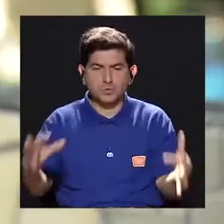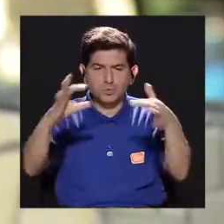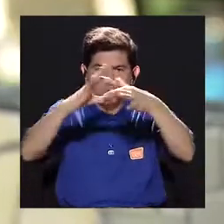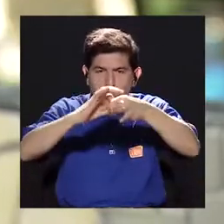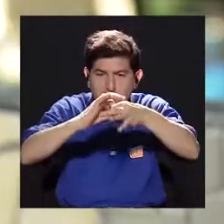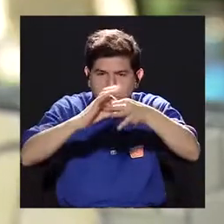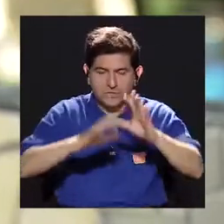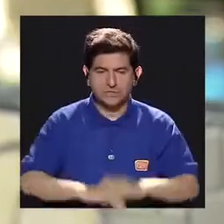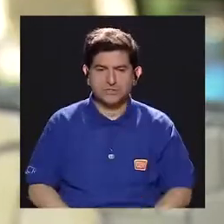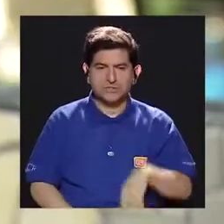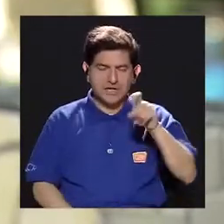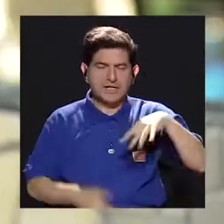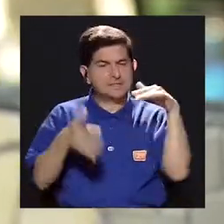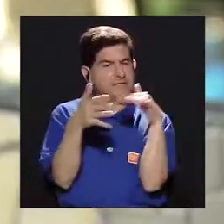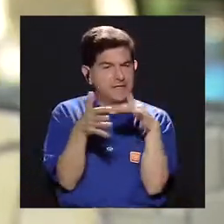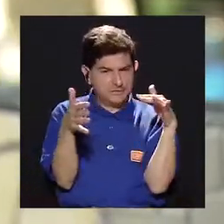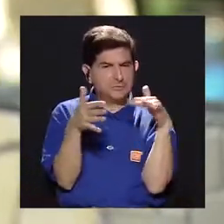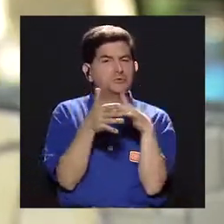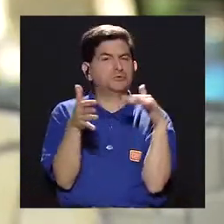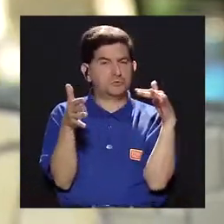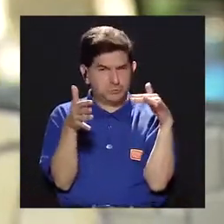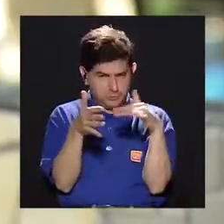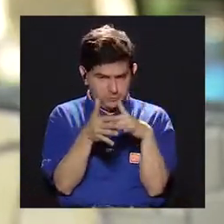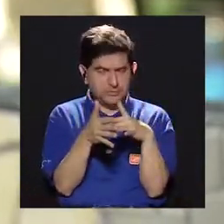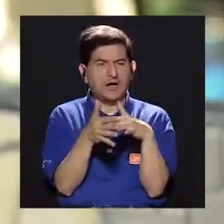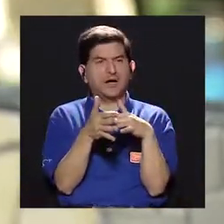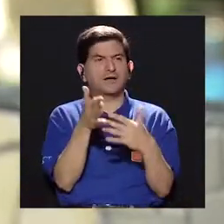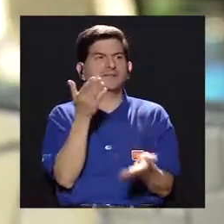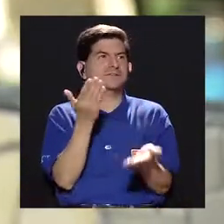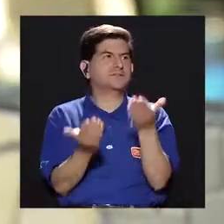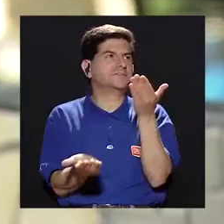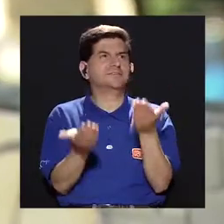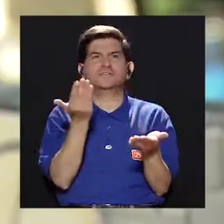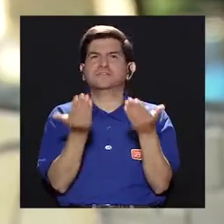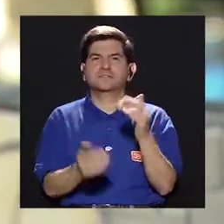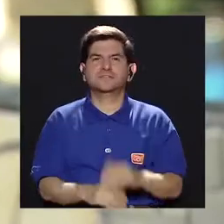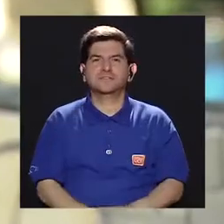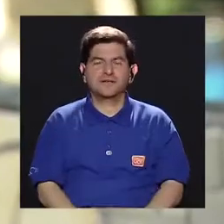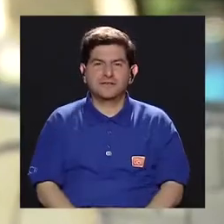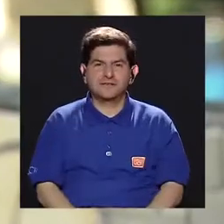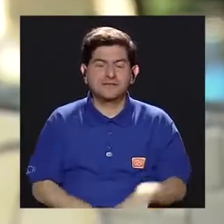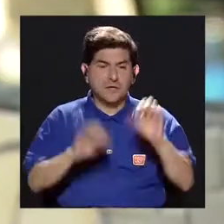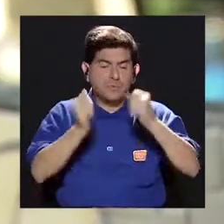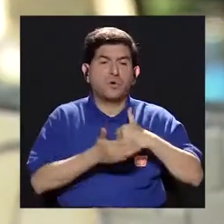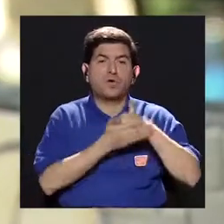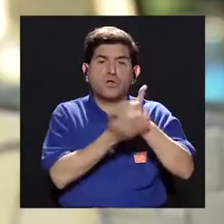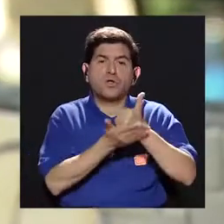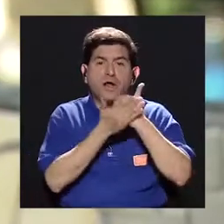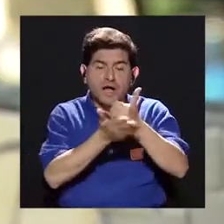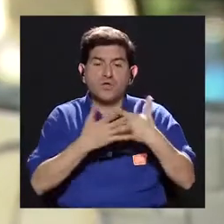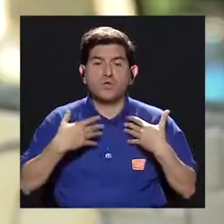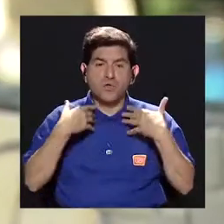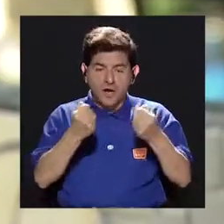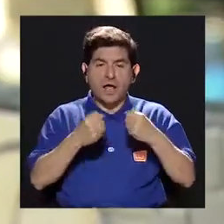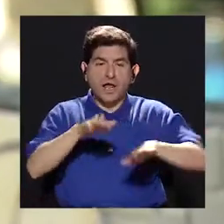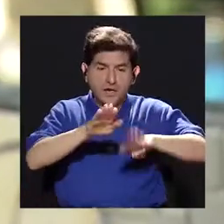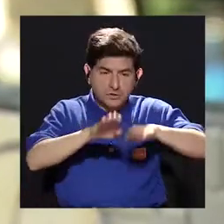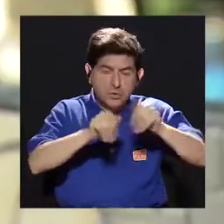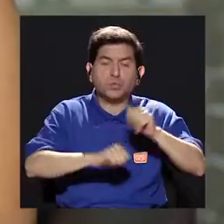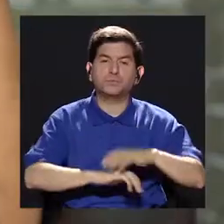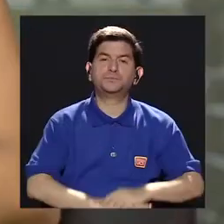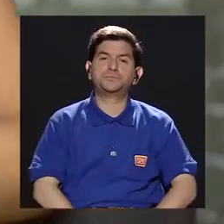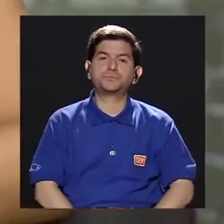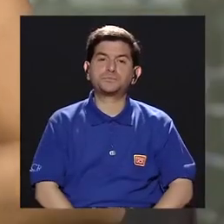un conjunto que hay que estudiarlo, digamos así, para ayudarnos a la salud del pie